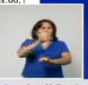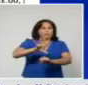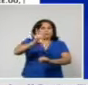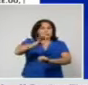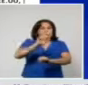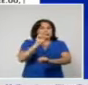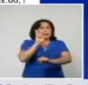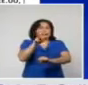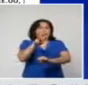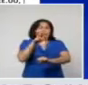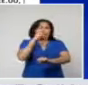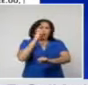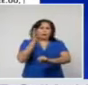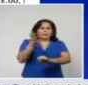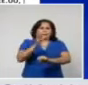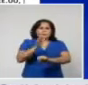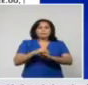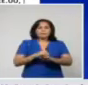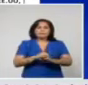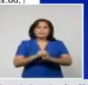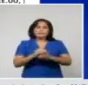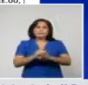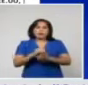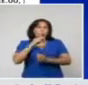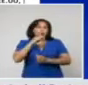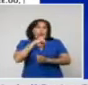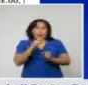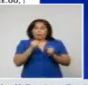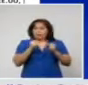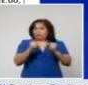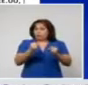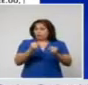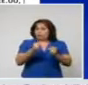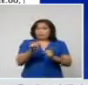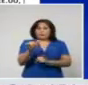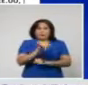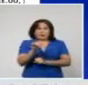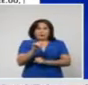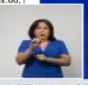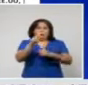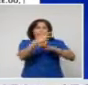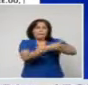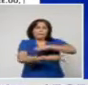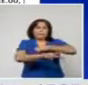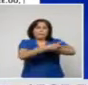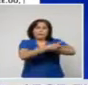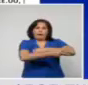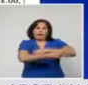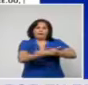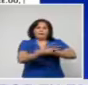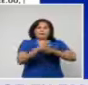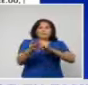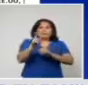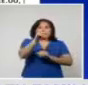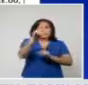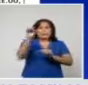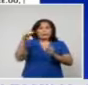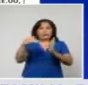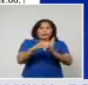momentos. Ahora, el que tiene el rojo más intenso, que son los países que tienen entre 100.000